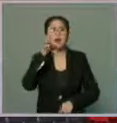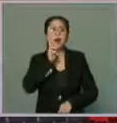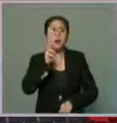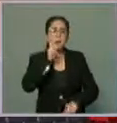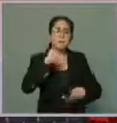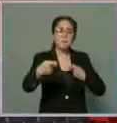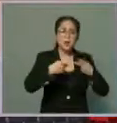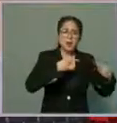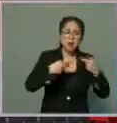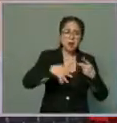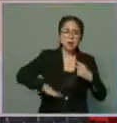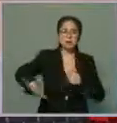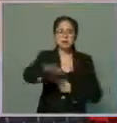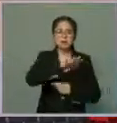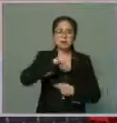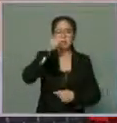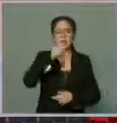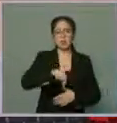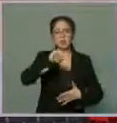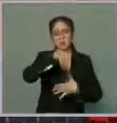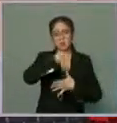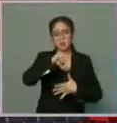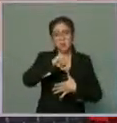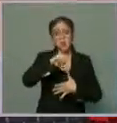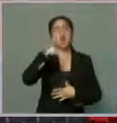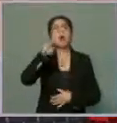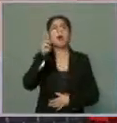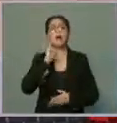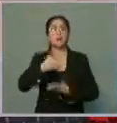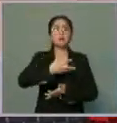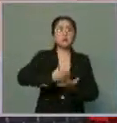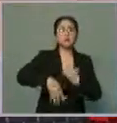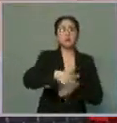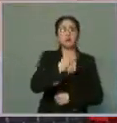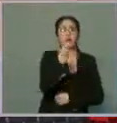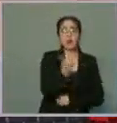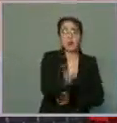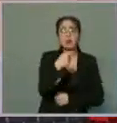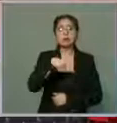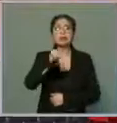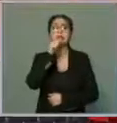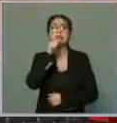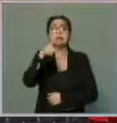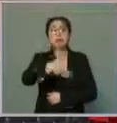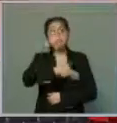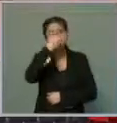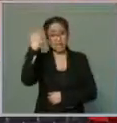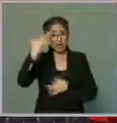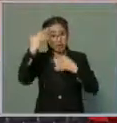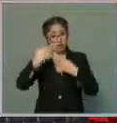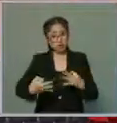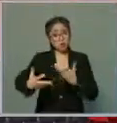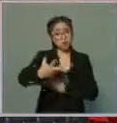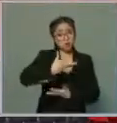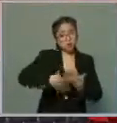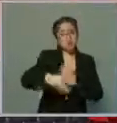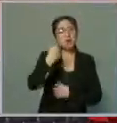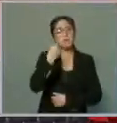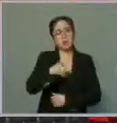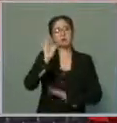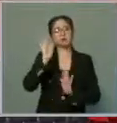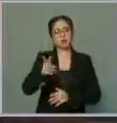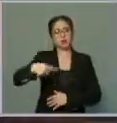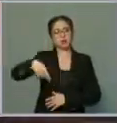integral para Centroamérica, el cual también tiene un componente de recursos que, aún no se sabe cómo va a estar financiado, pero sí se tiene el